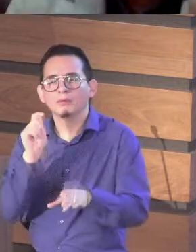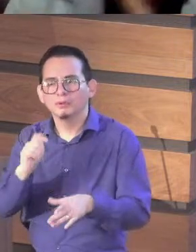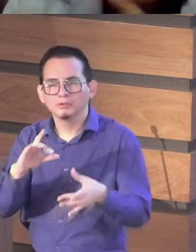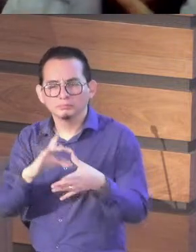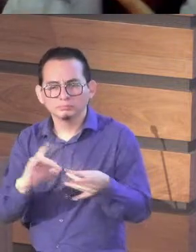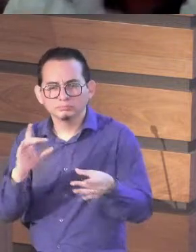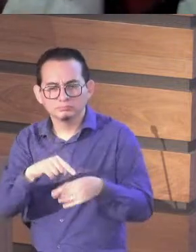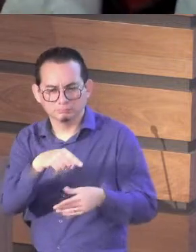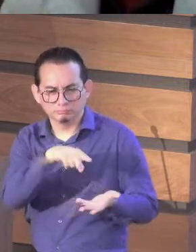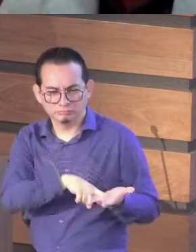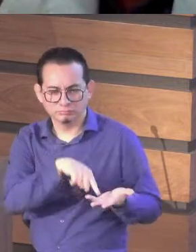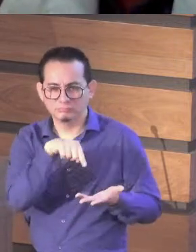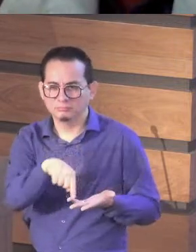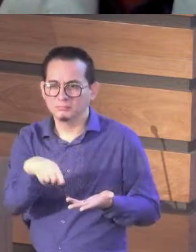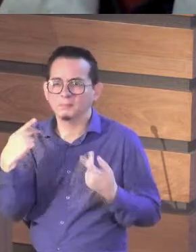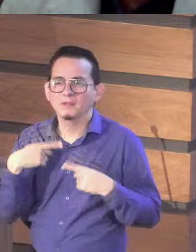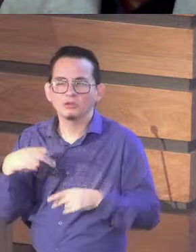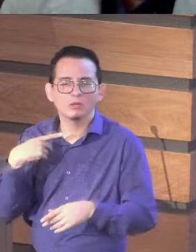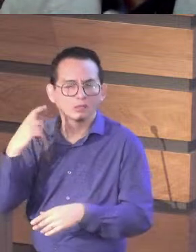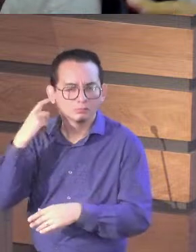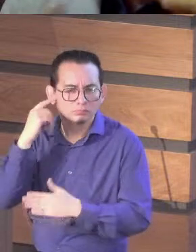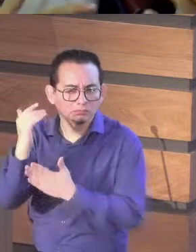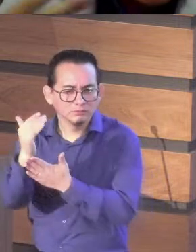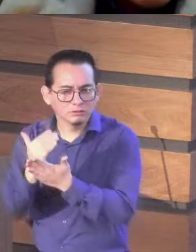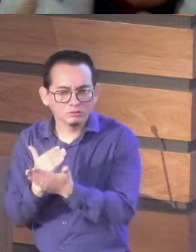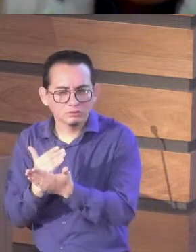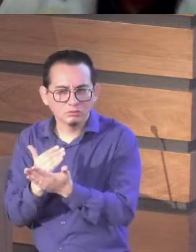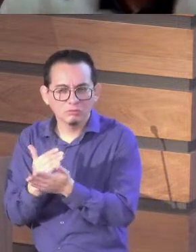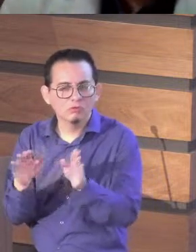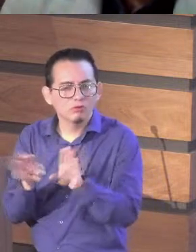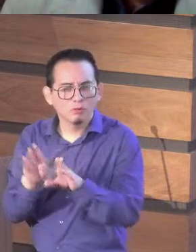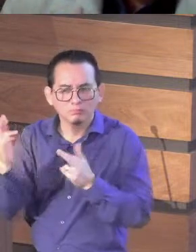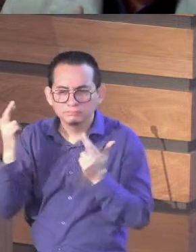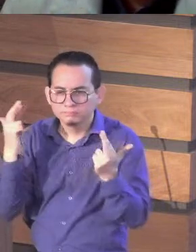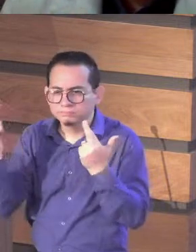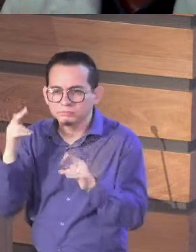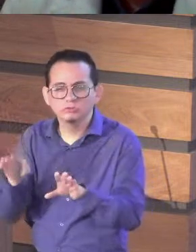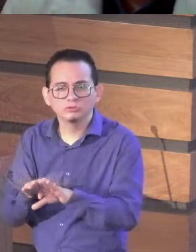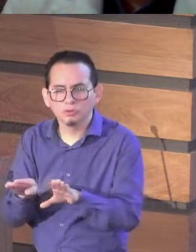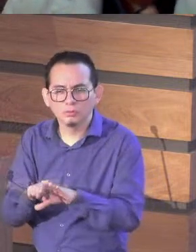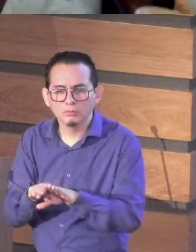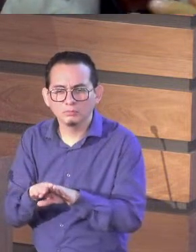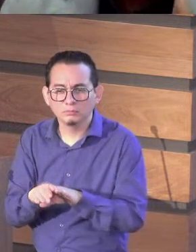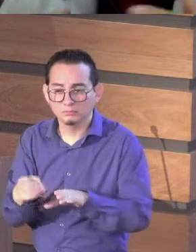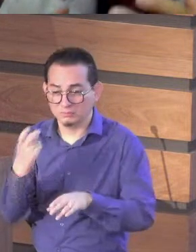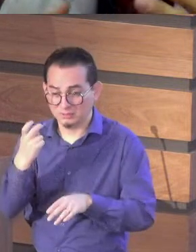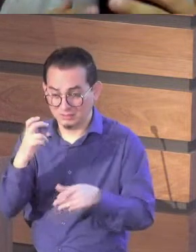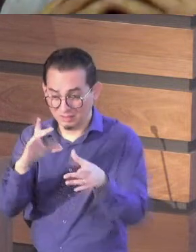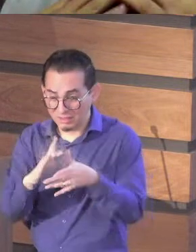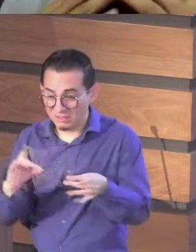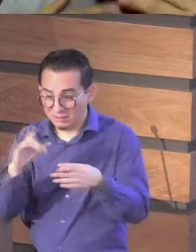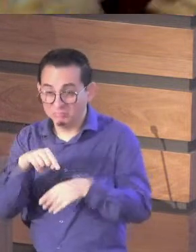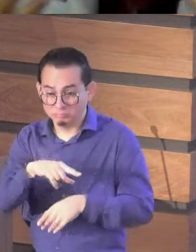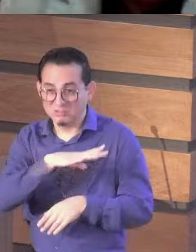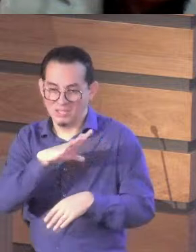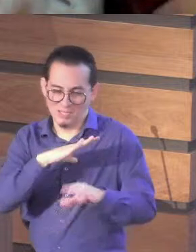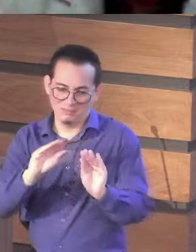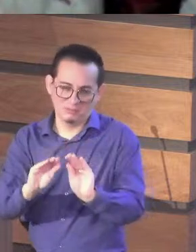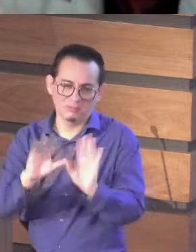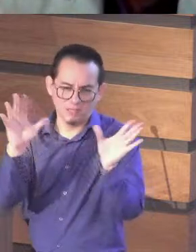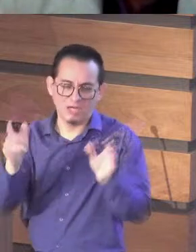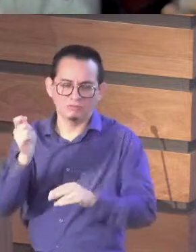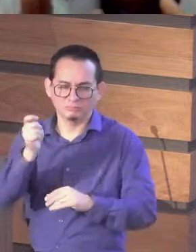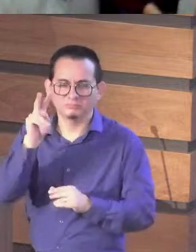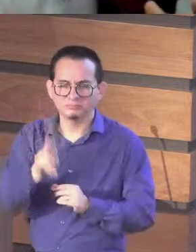pérdida auditiva, no solo el ruido. Entonces, puede ser, esto sí sería una nueva